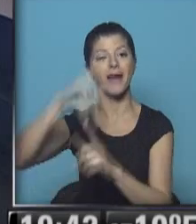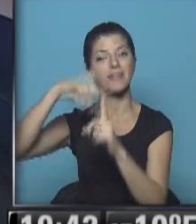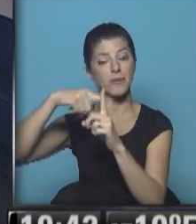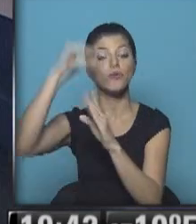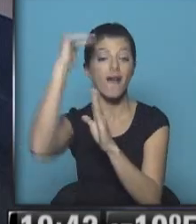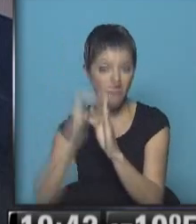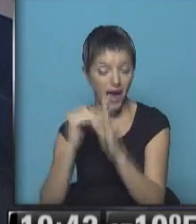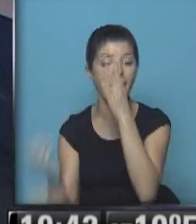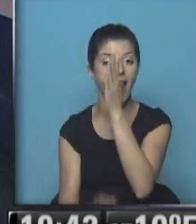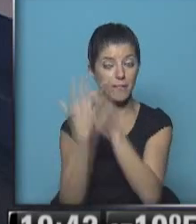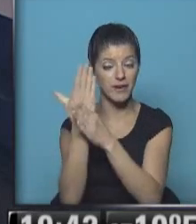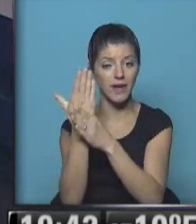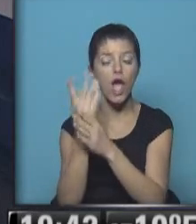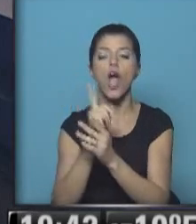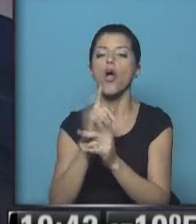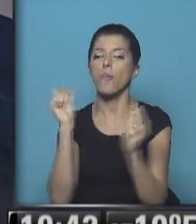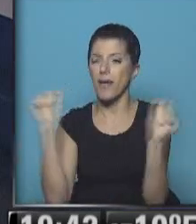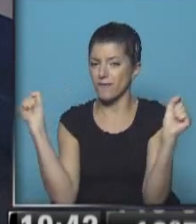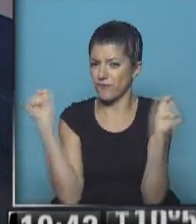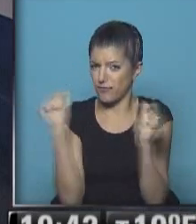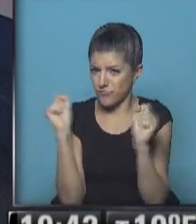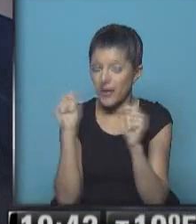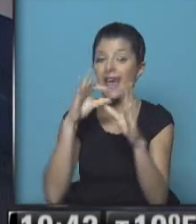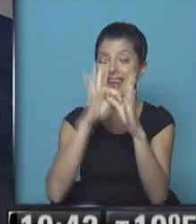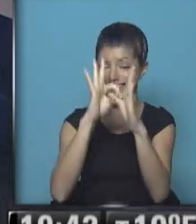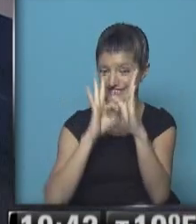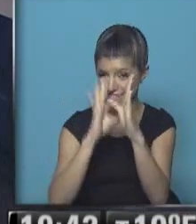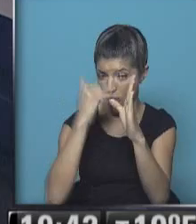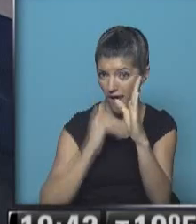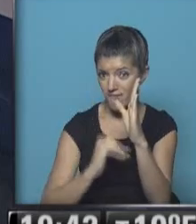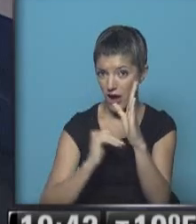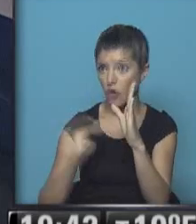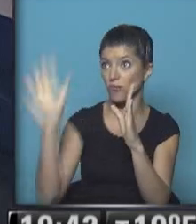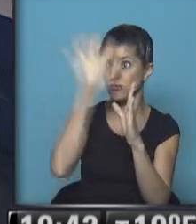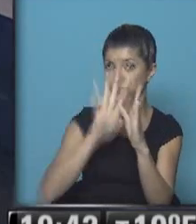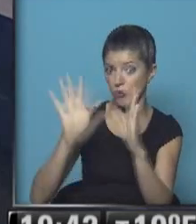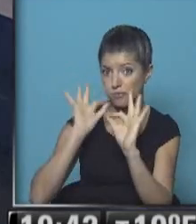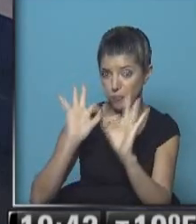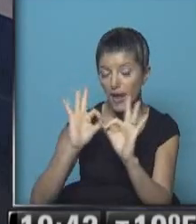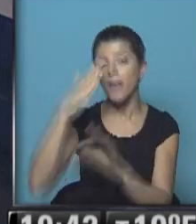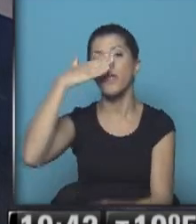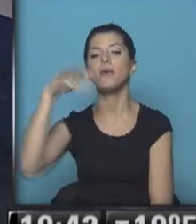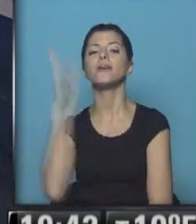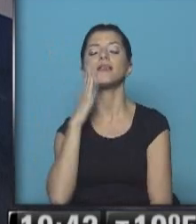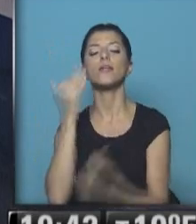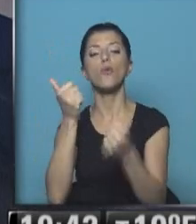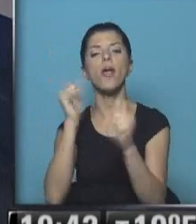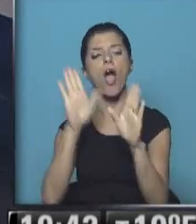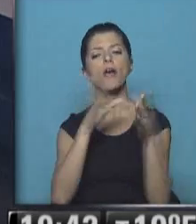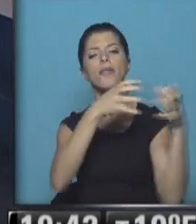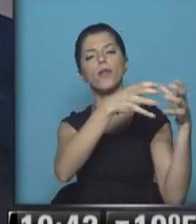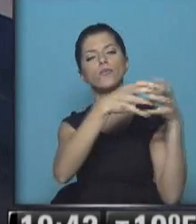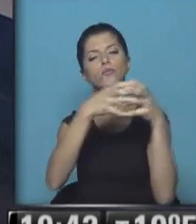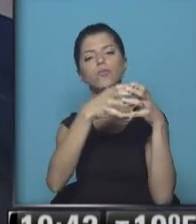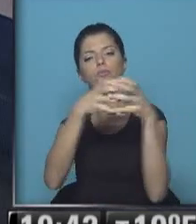bajas durante la mañana, con la posibilidad de heladas, temperaturas bajo cero prácticamente en toda la región. Luego en la tarde, buen tiempo, aunque desde el oeste comenzará